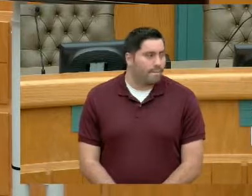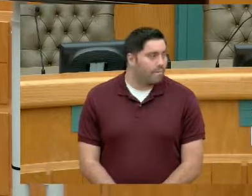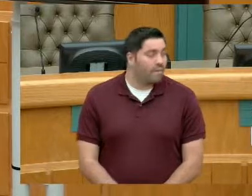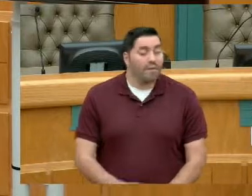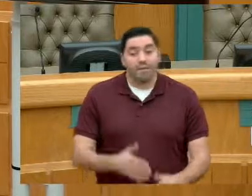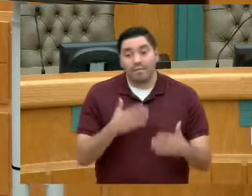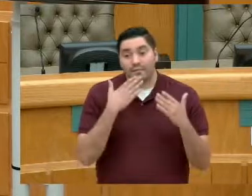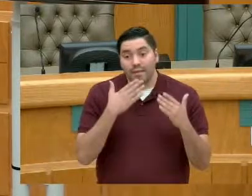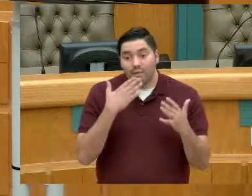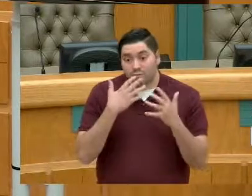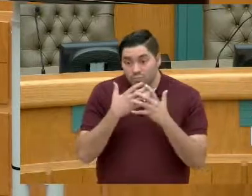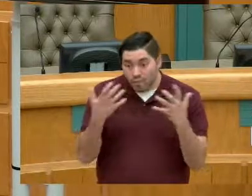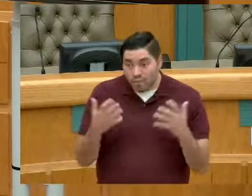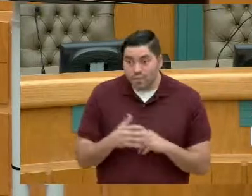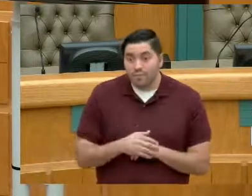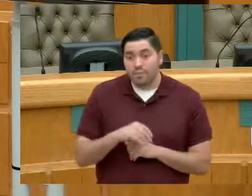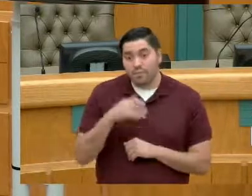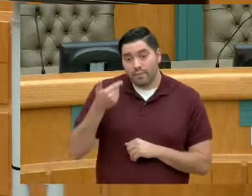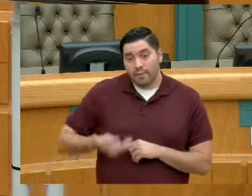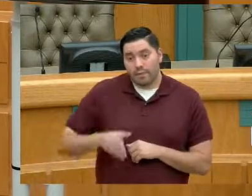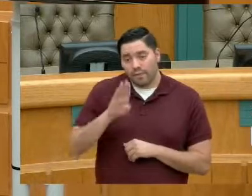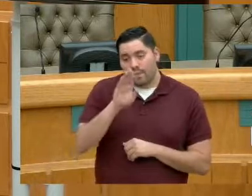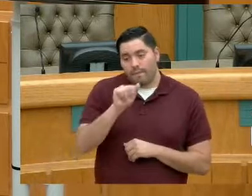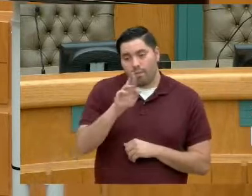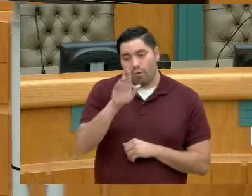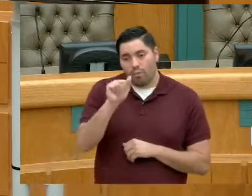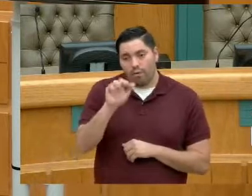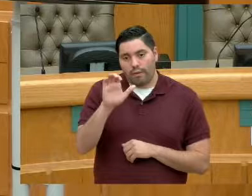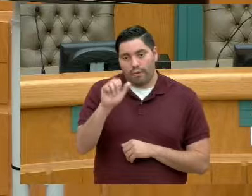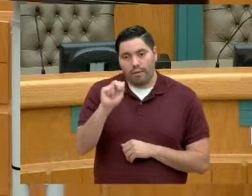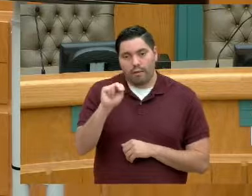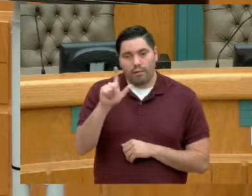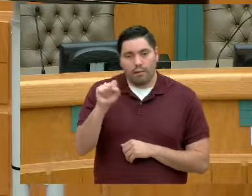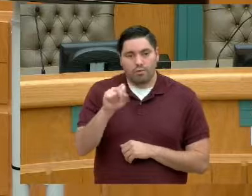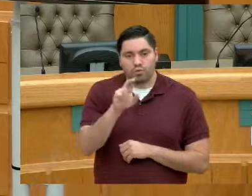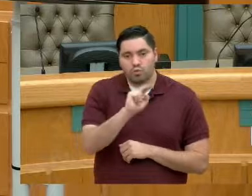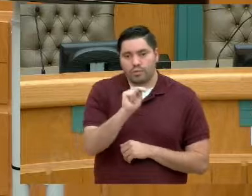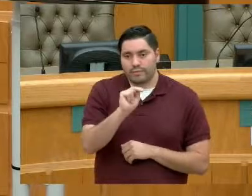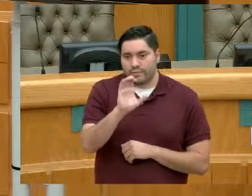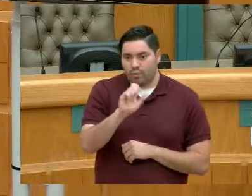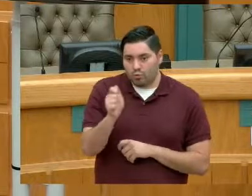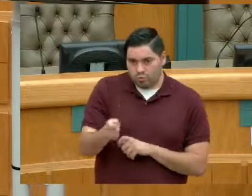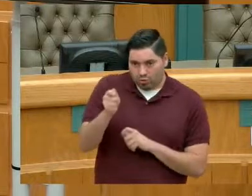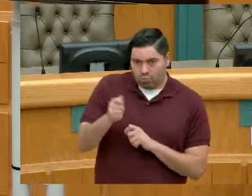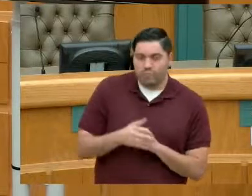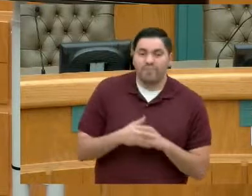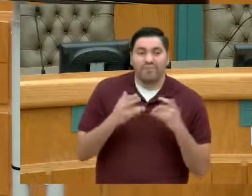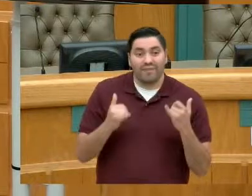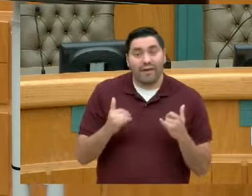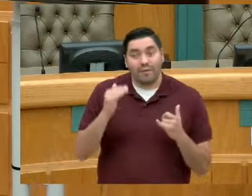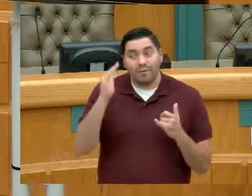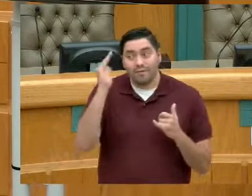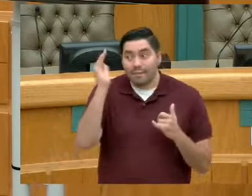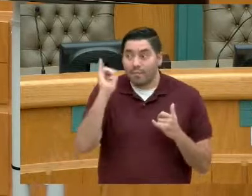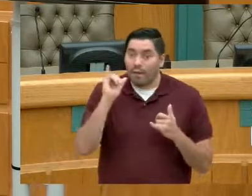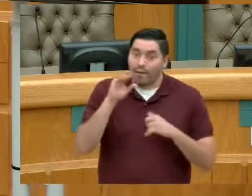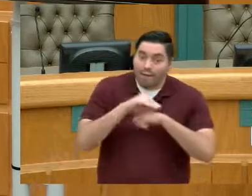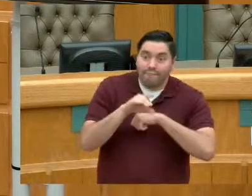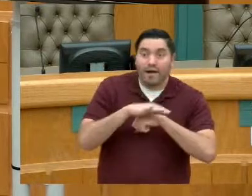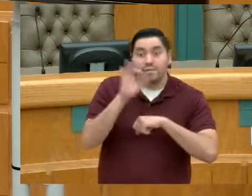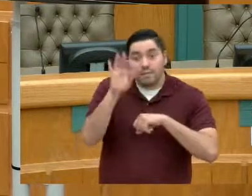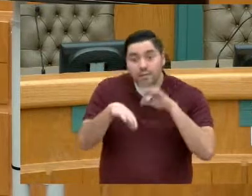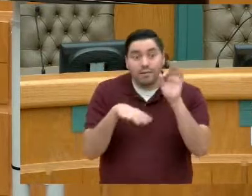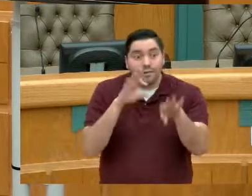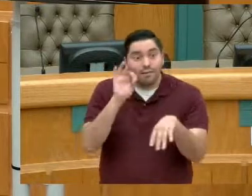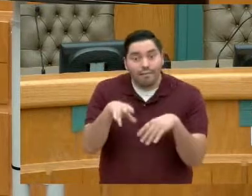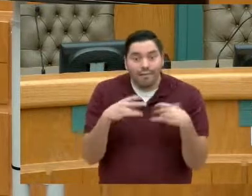Thank you so much. Barbara Canales, Nueces County Judge. Well, it seems like we're always giving advice these days,